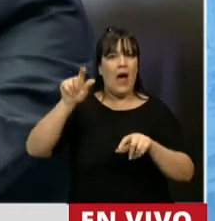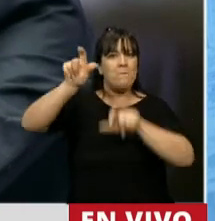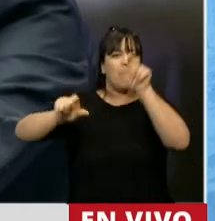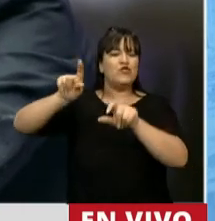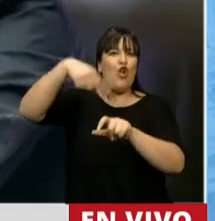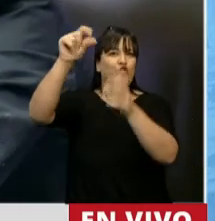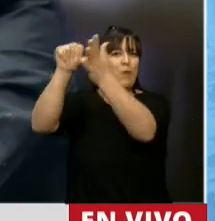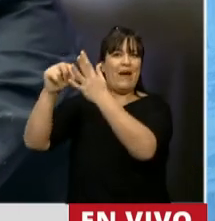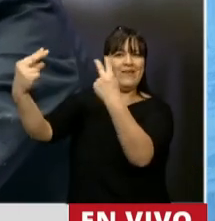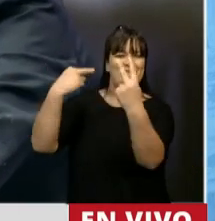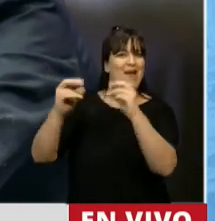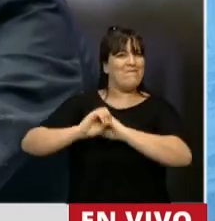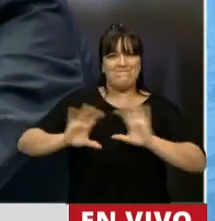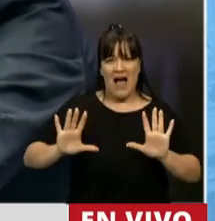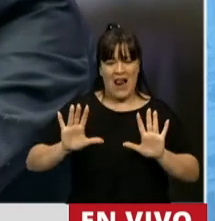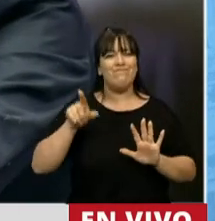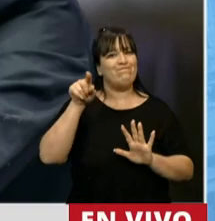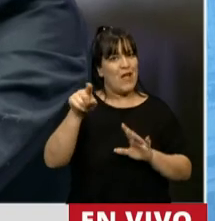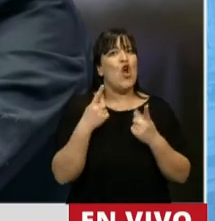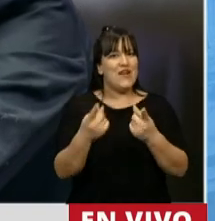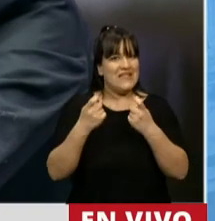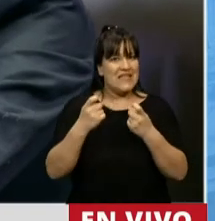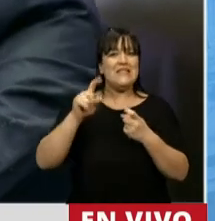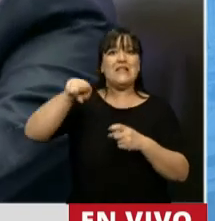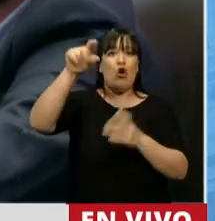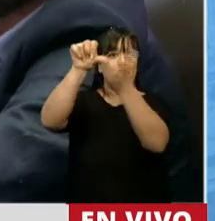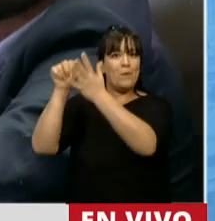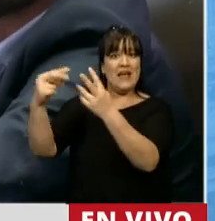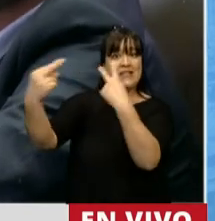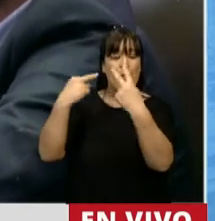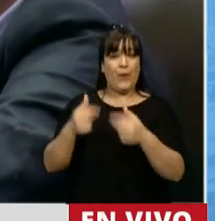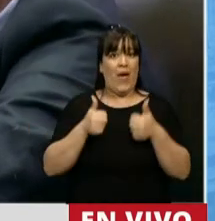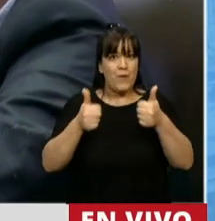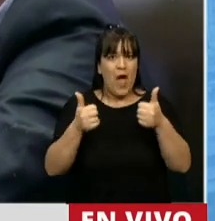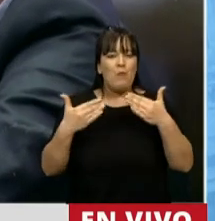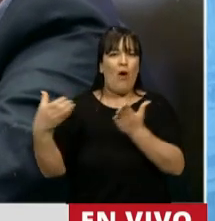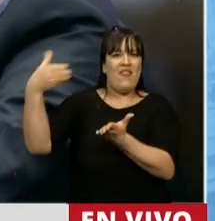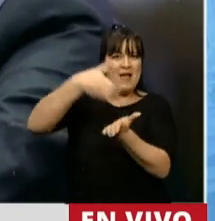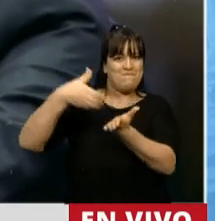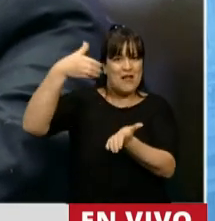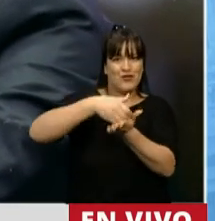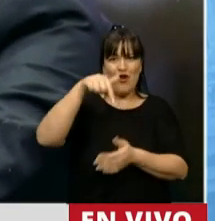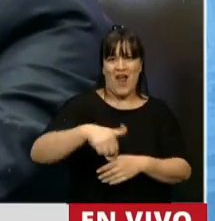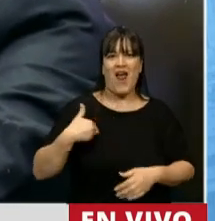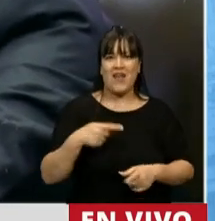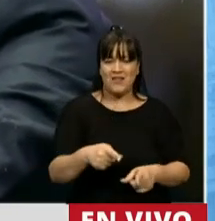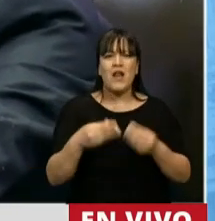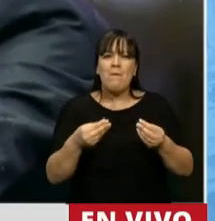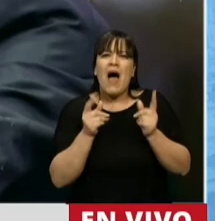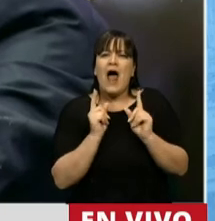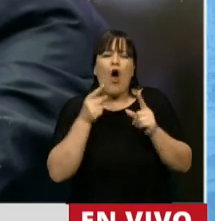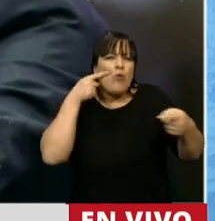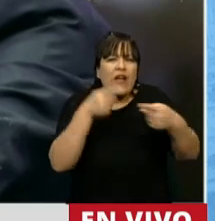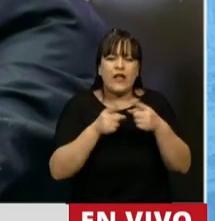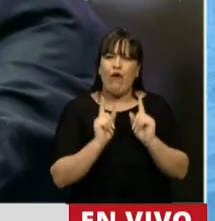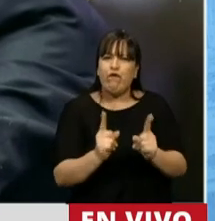muy necesarios para nuestra recuperación económica en el corto plazo y para sostener un crecimiento